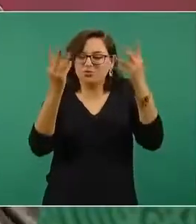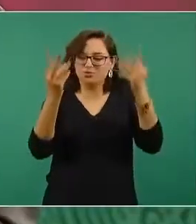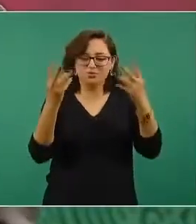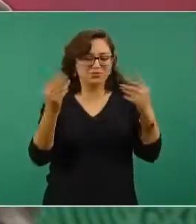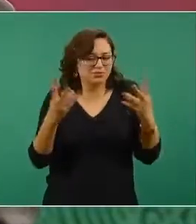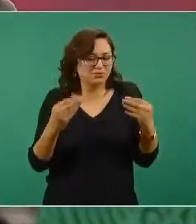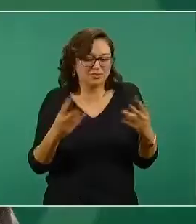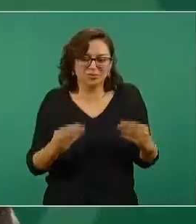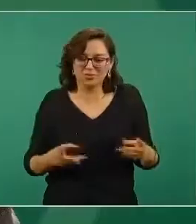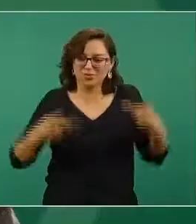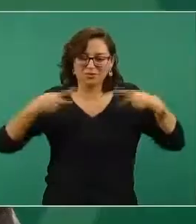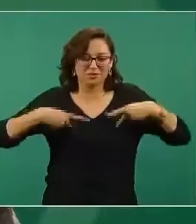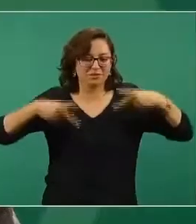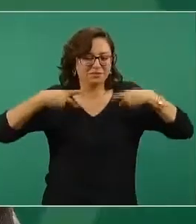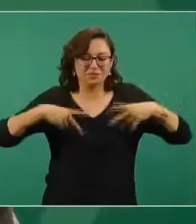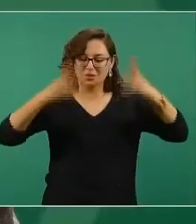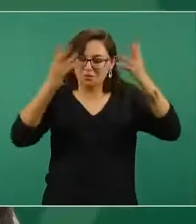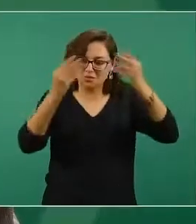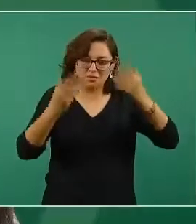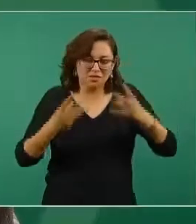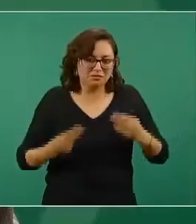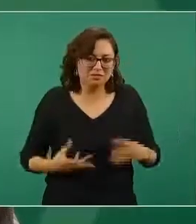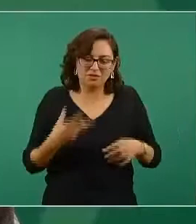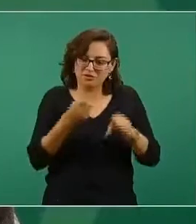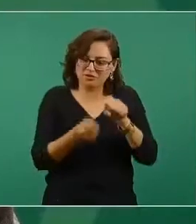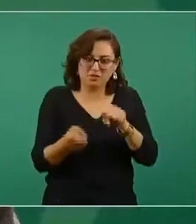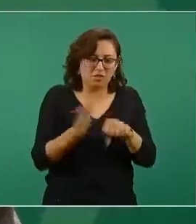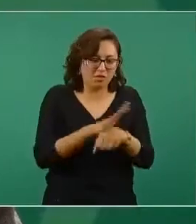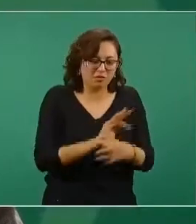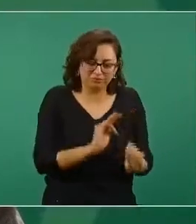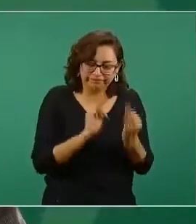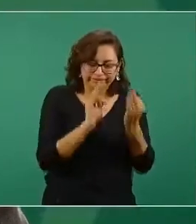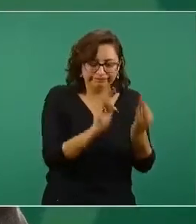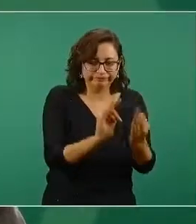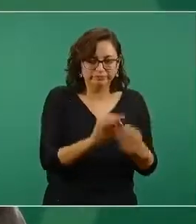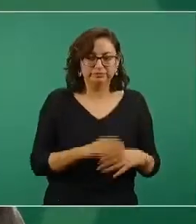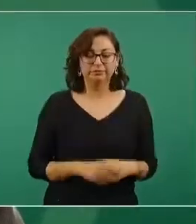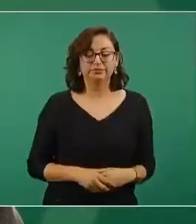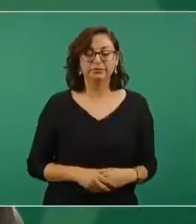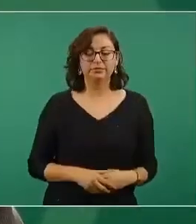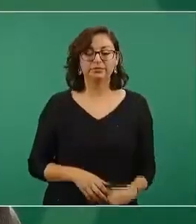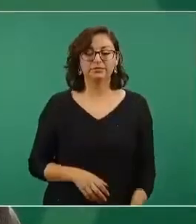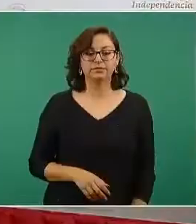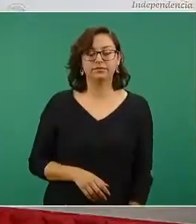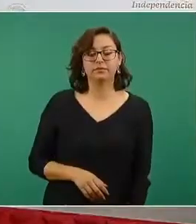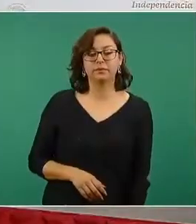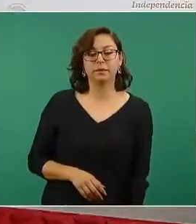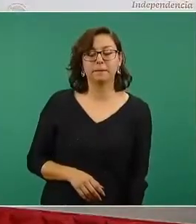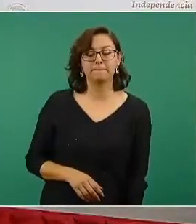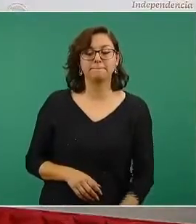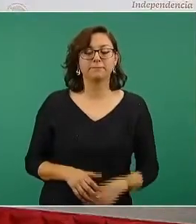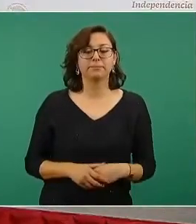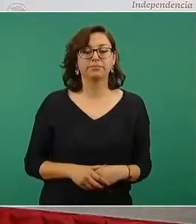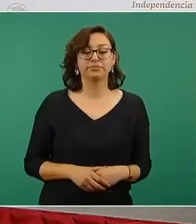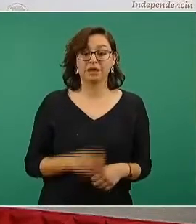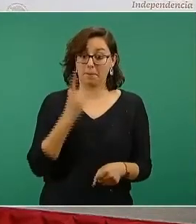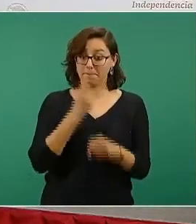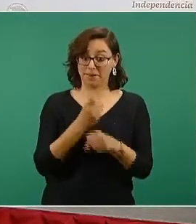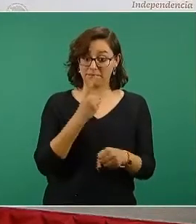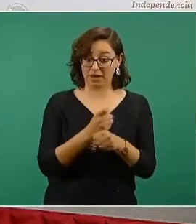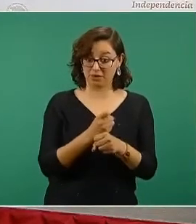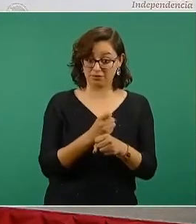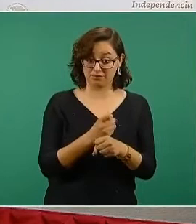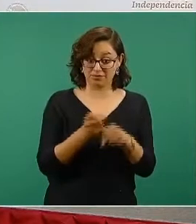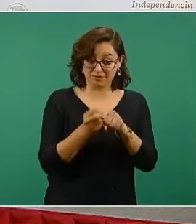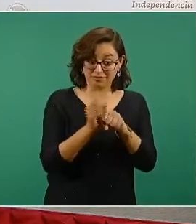amplia de lo que es el primer nivel, la primera línea, perdón. Ahora, ¿qué pasa con la segunda línea? O sea,